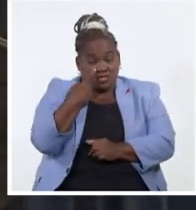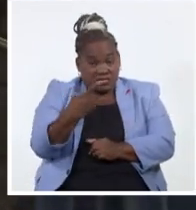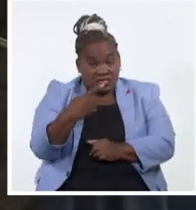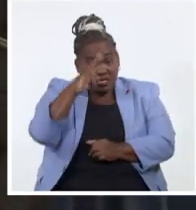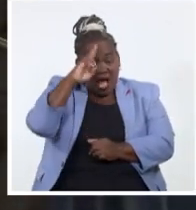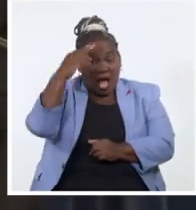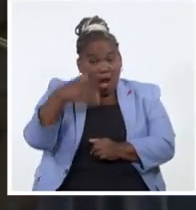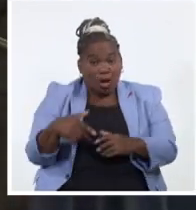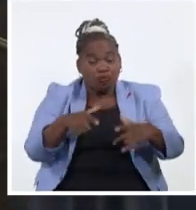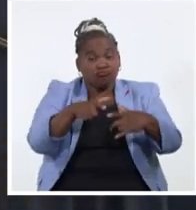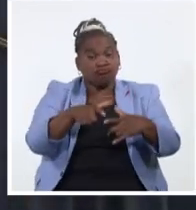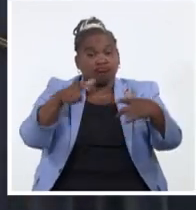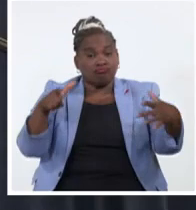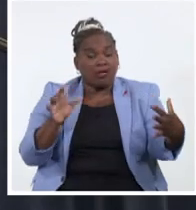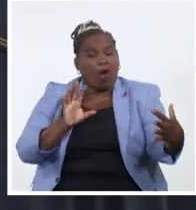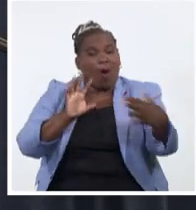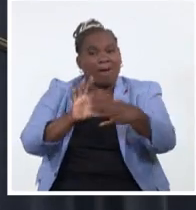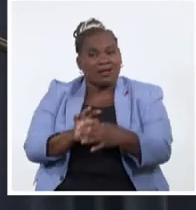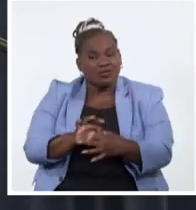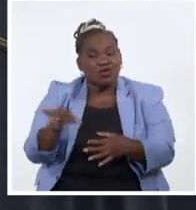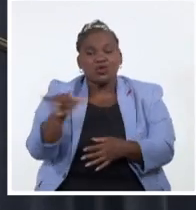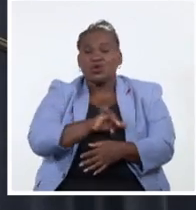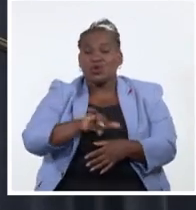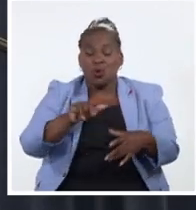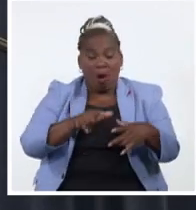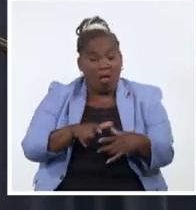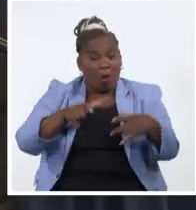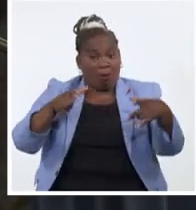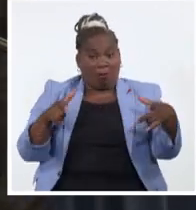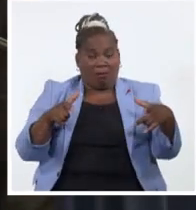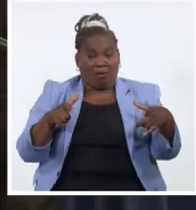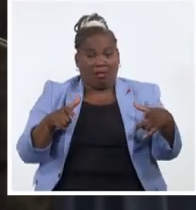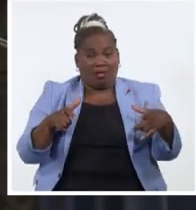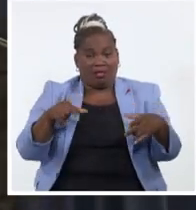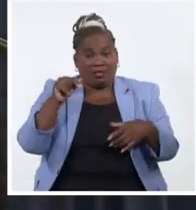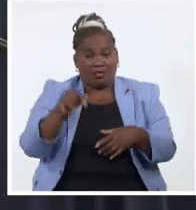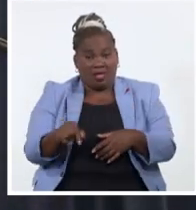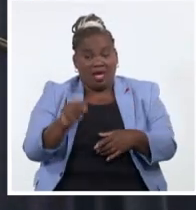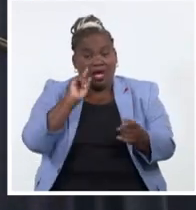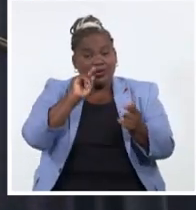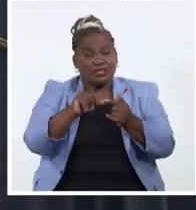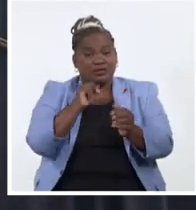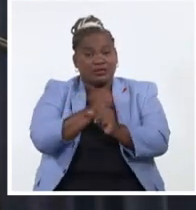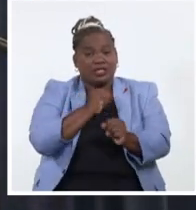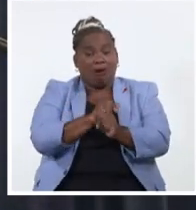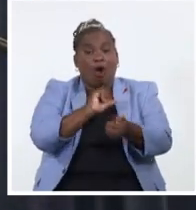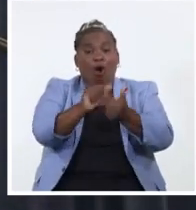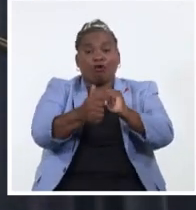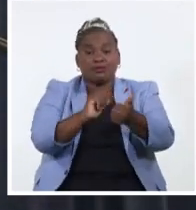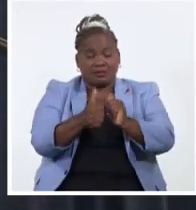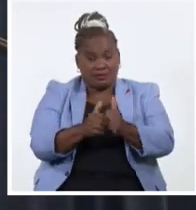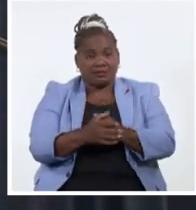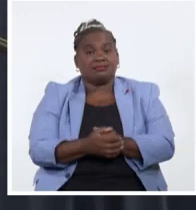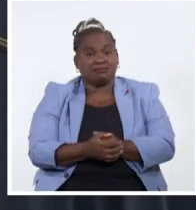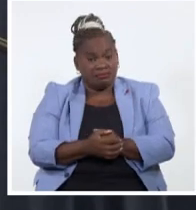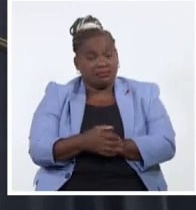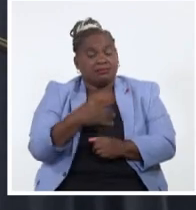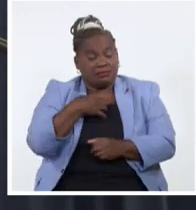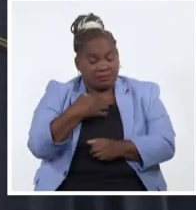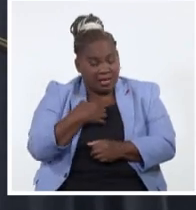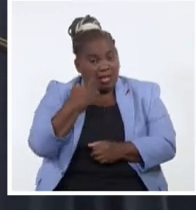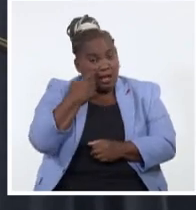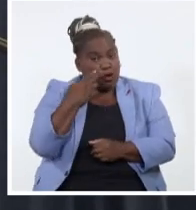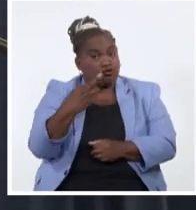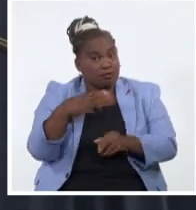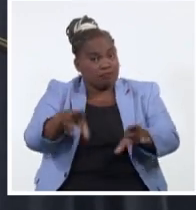de San Luis amplía con todas estas cosas y se crece también en la misión del del Ellos tienen un alto reconocimiento